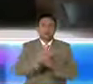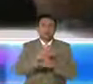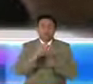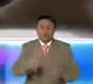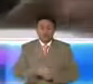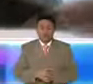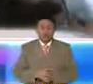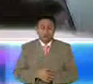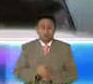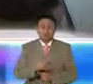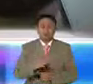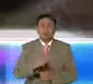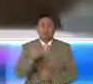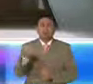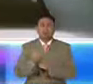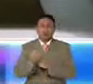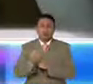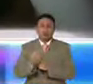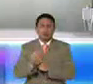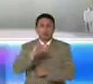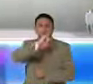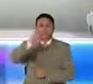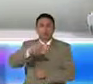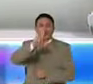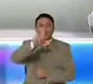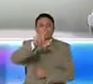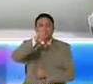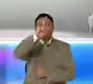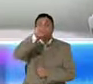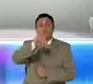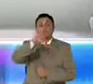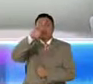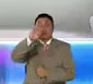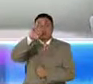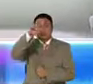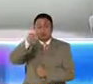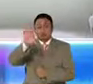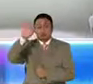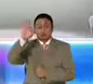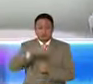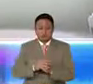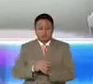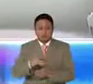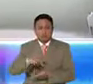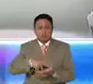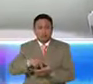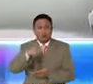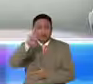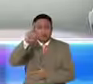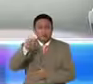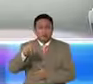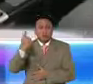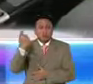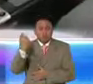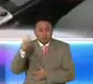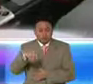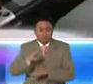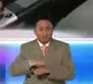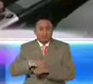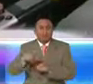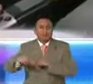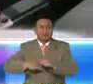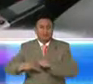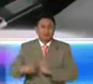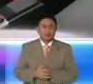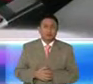julio de 2007 a julio del 2009 y que hay un pago en el año 2011 por trabajos y asesorías. Hay unos